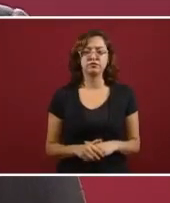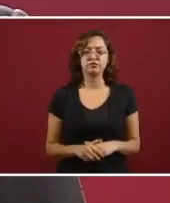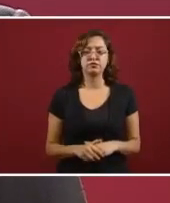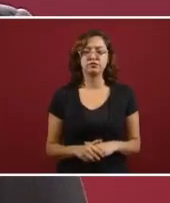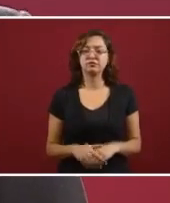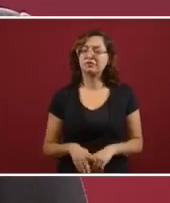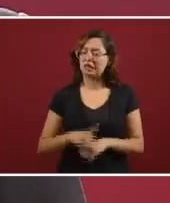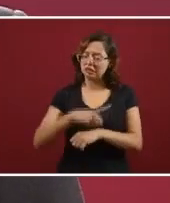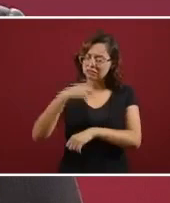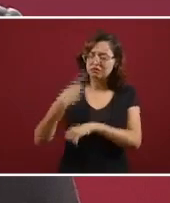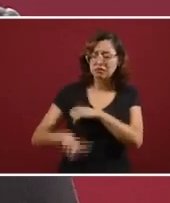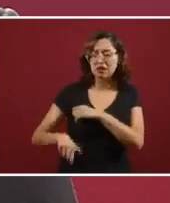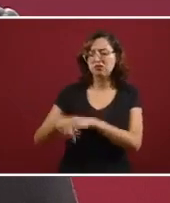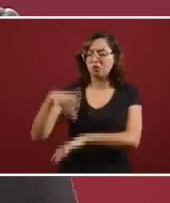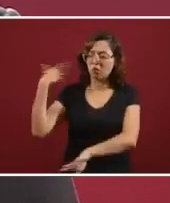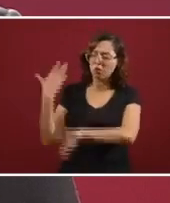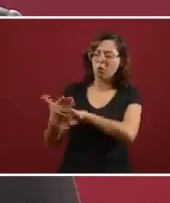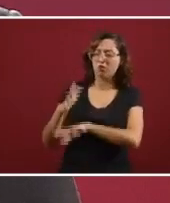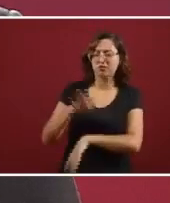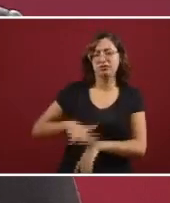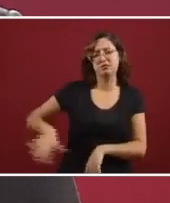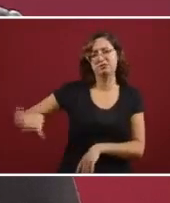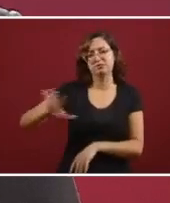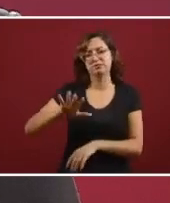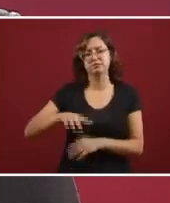todo el daño que ocasiona.